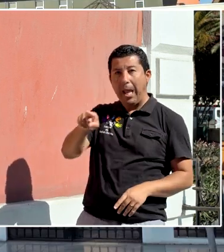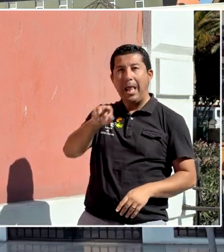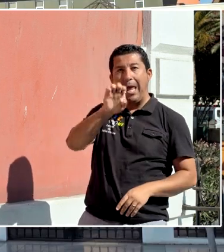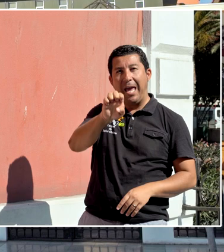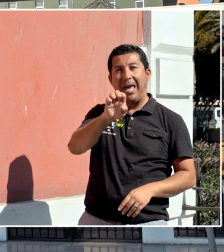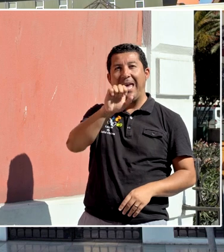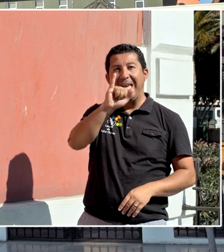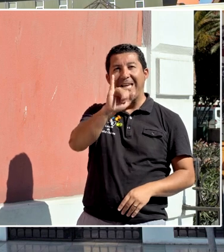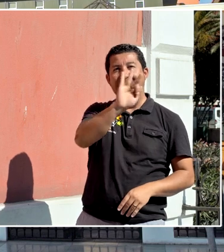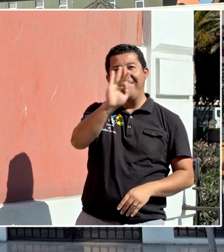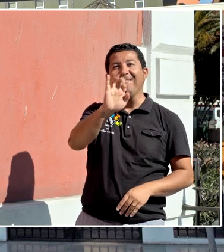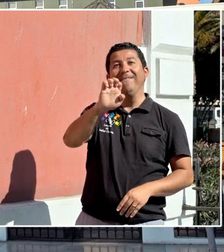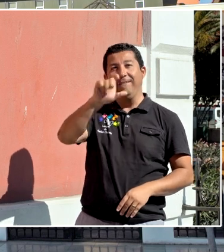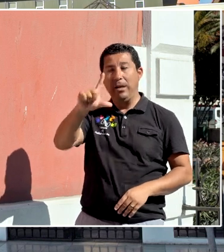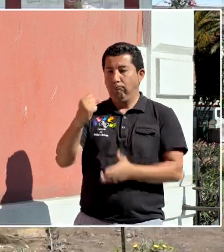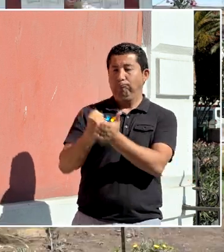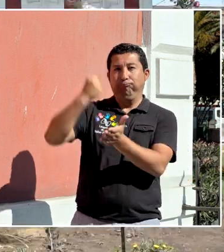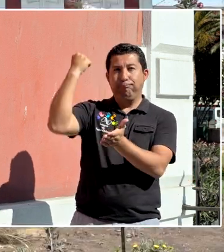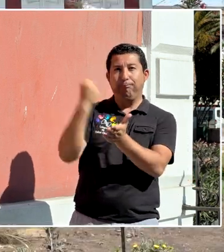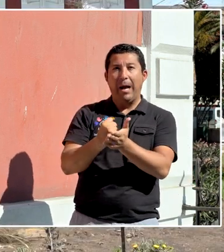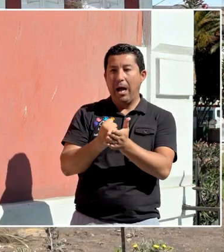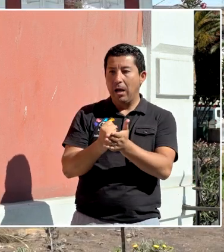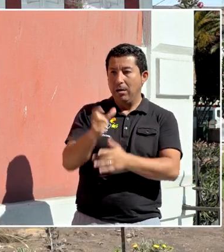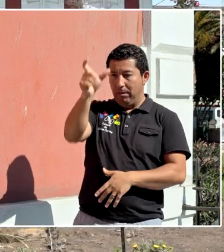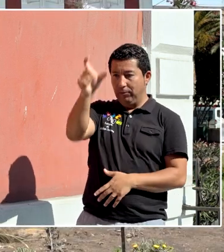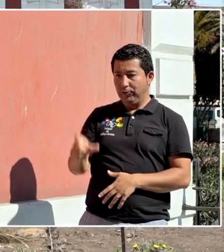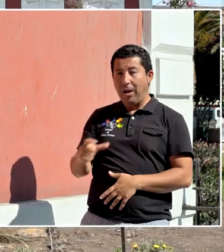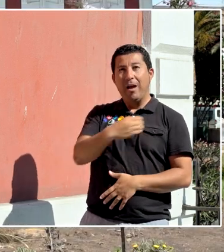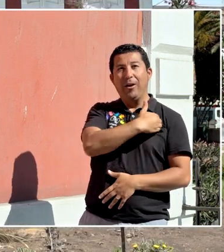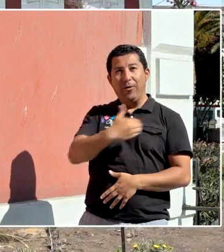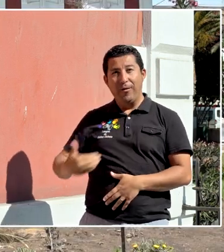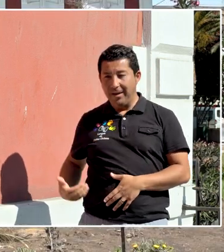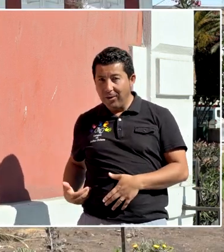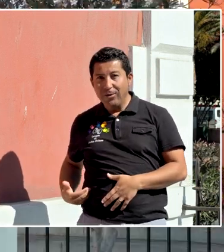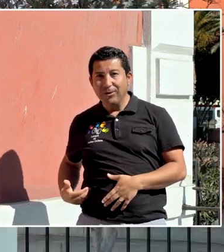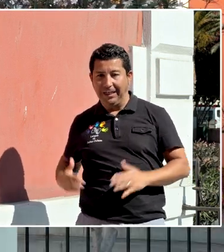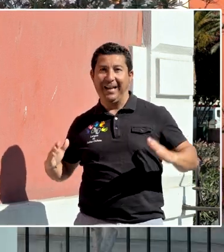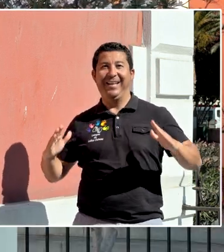de la firma eiffel la casa del gobernador